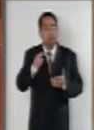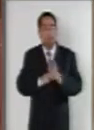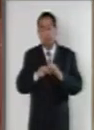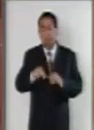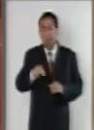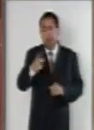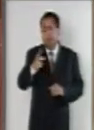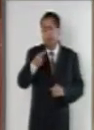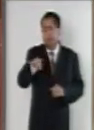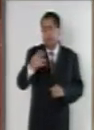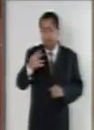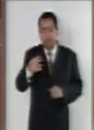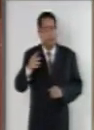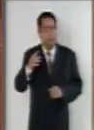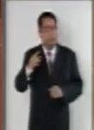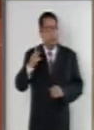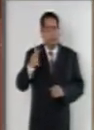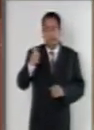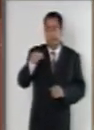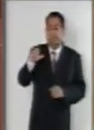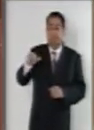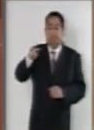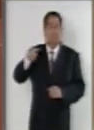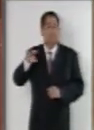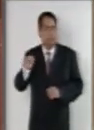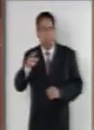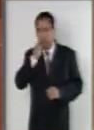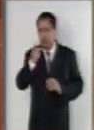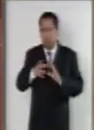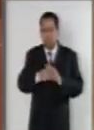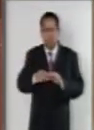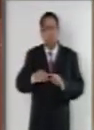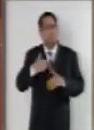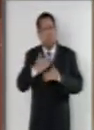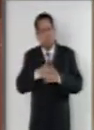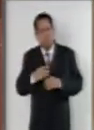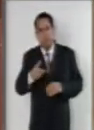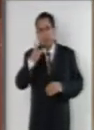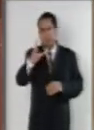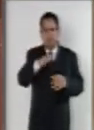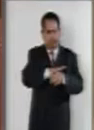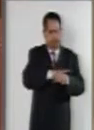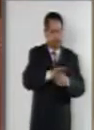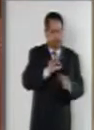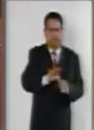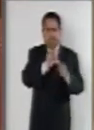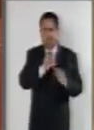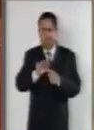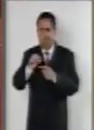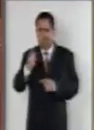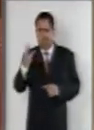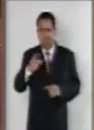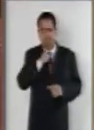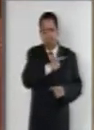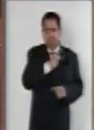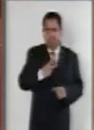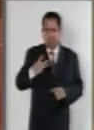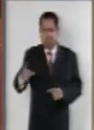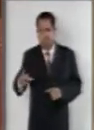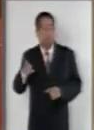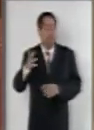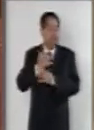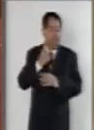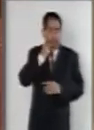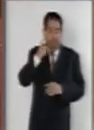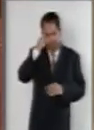2014, Peña Nieto anunció la creación de 3 zonas económicas especiales con el objeto, según él lo dijo,